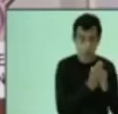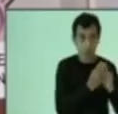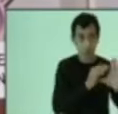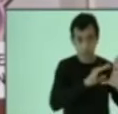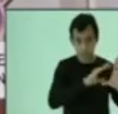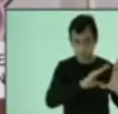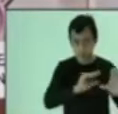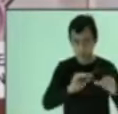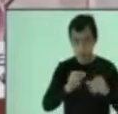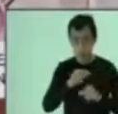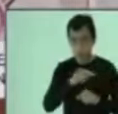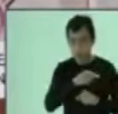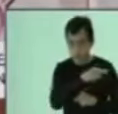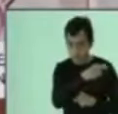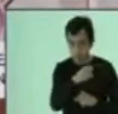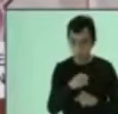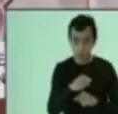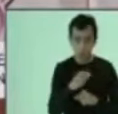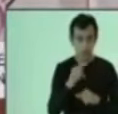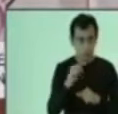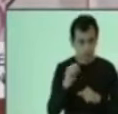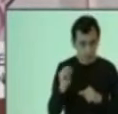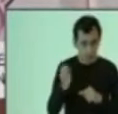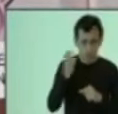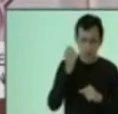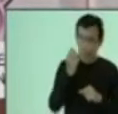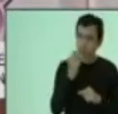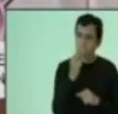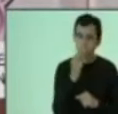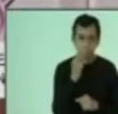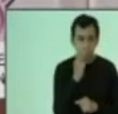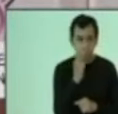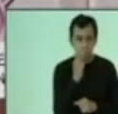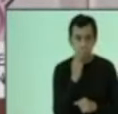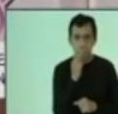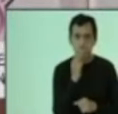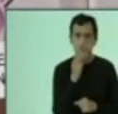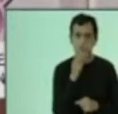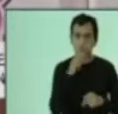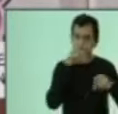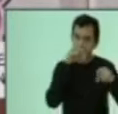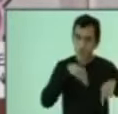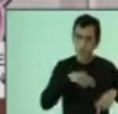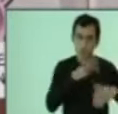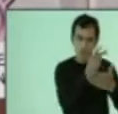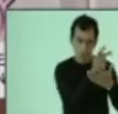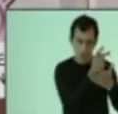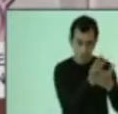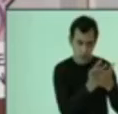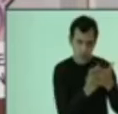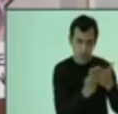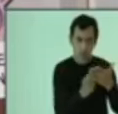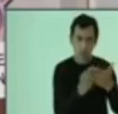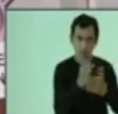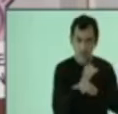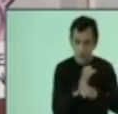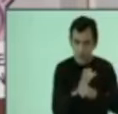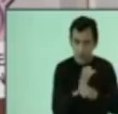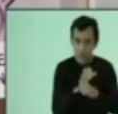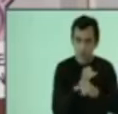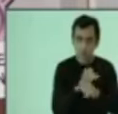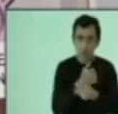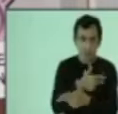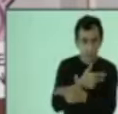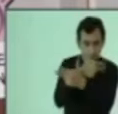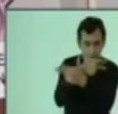ellos utilicen las herramientas tecnológicas y de igual manera a través de un programa de incubación en línea y presencial en